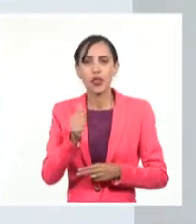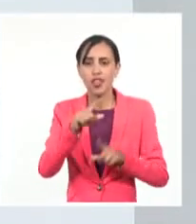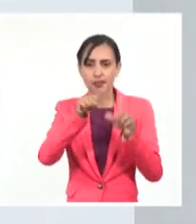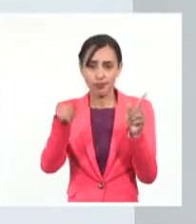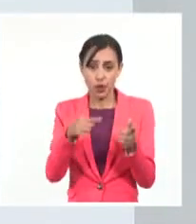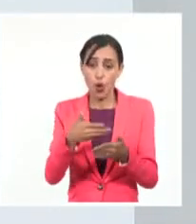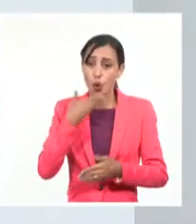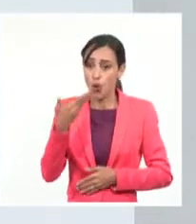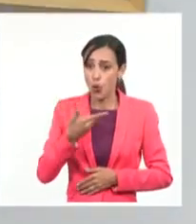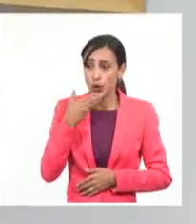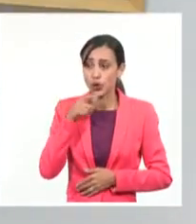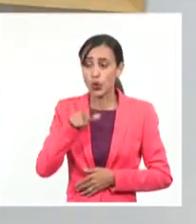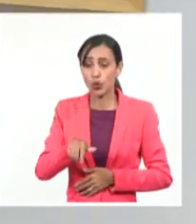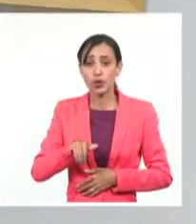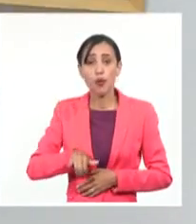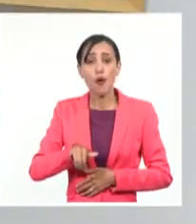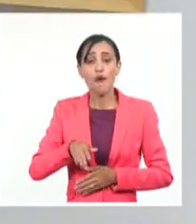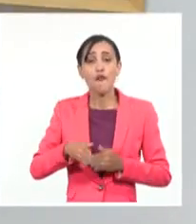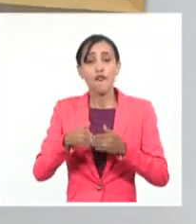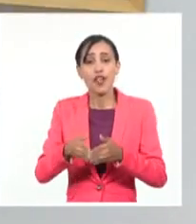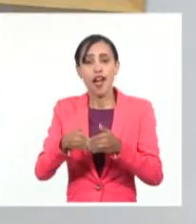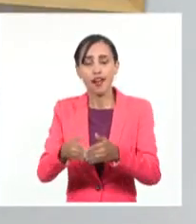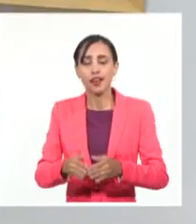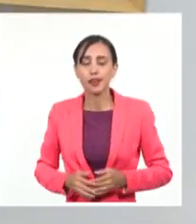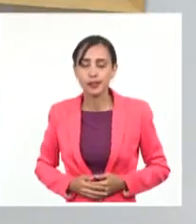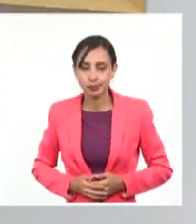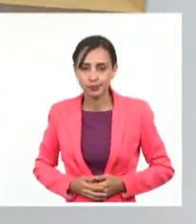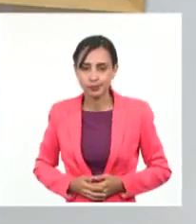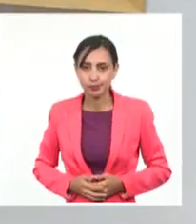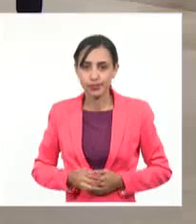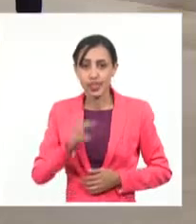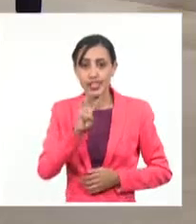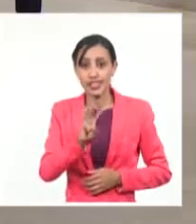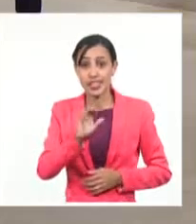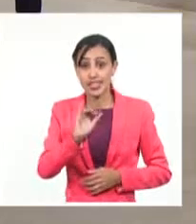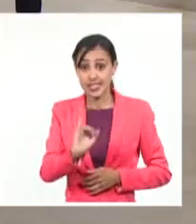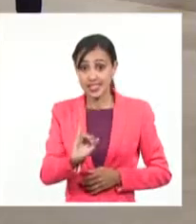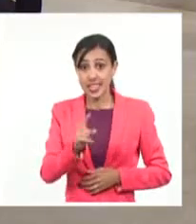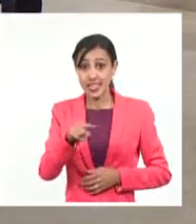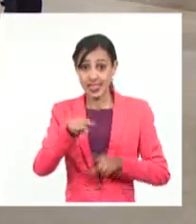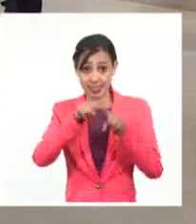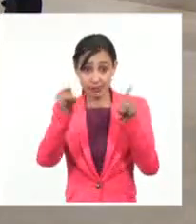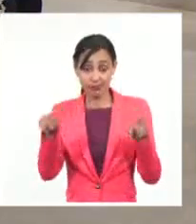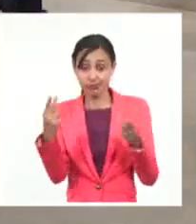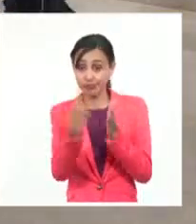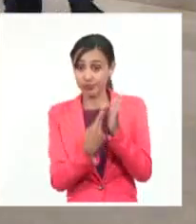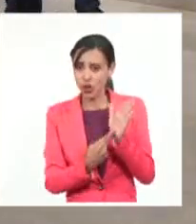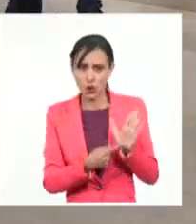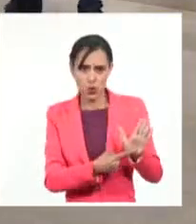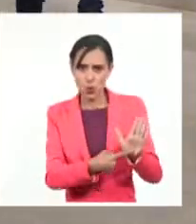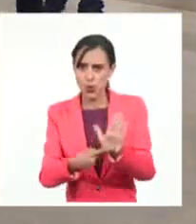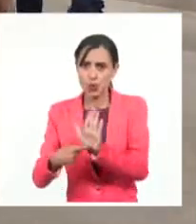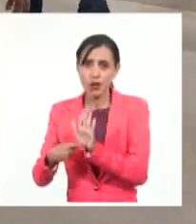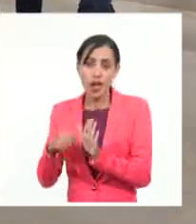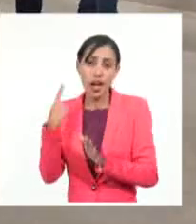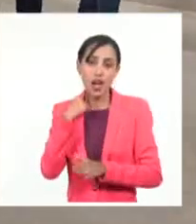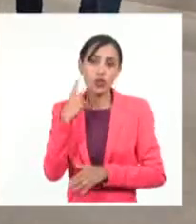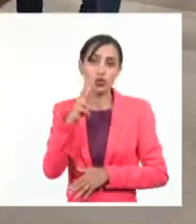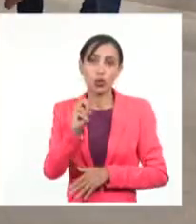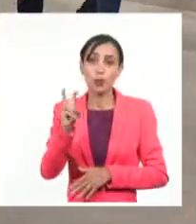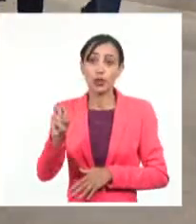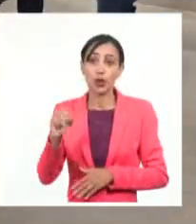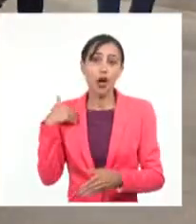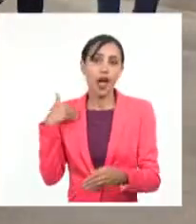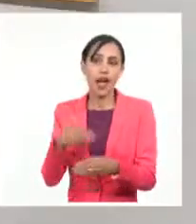viaje del banco fantasma de Gabriel García Márquez 36 de estas piezas no habían sido exhibidas desde 2002 en el